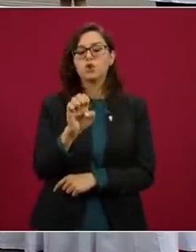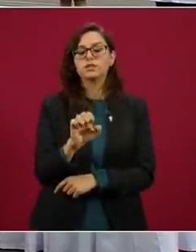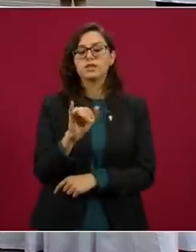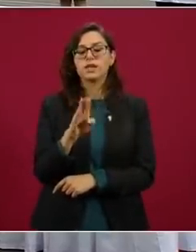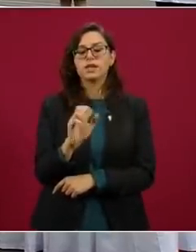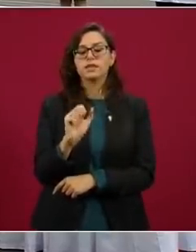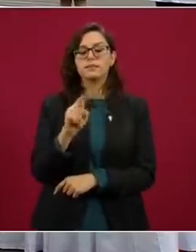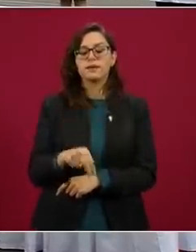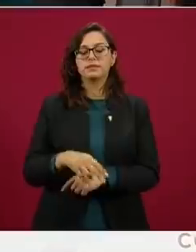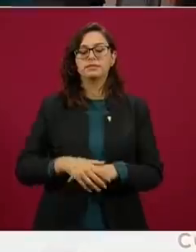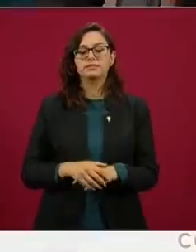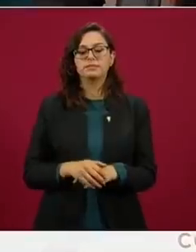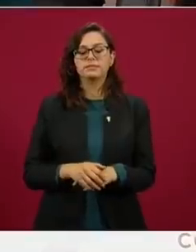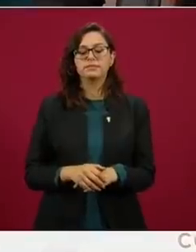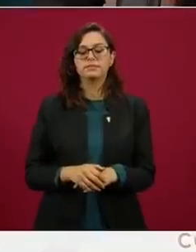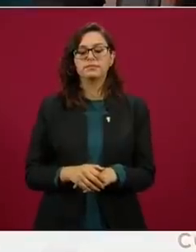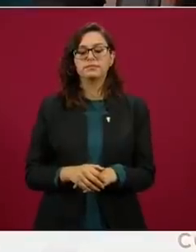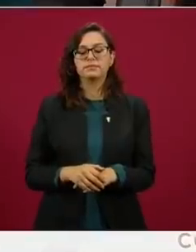moreno